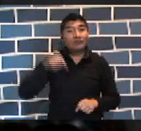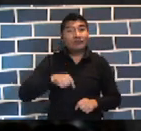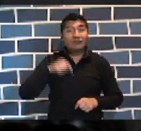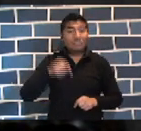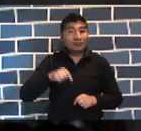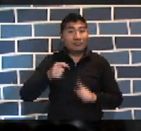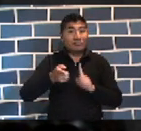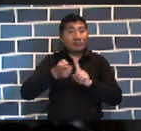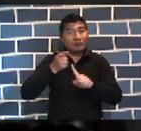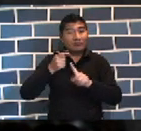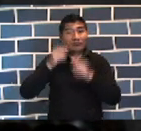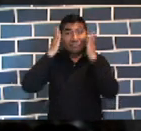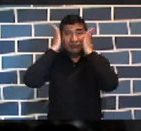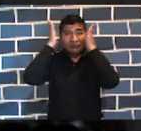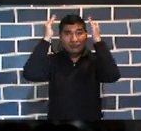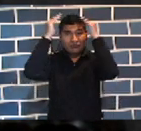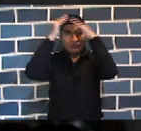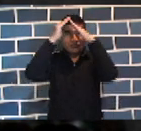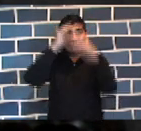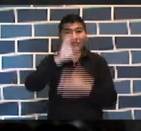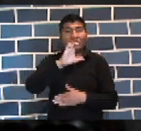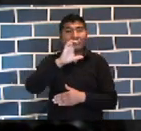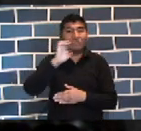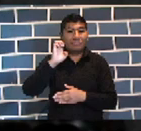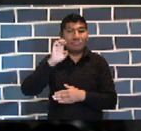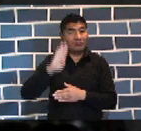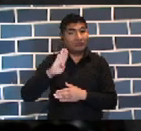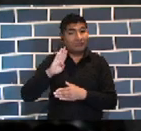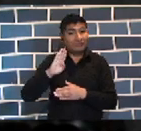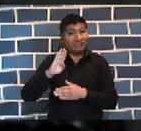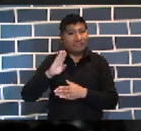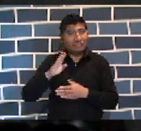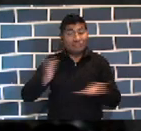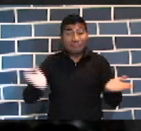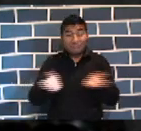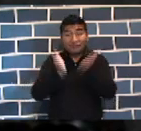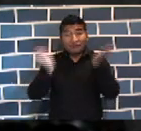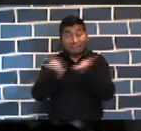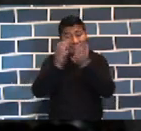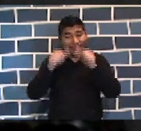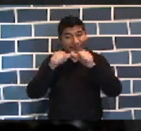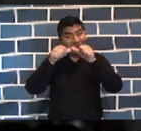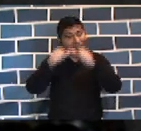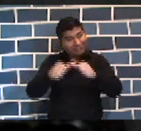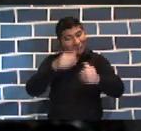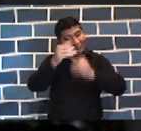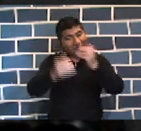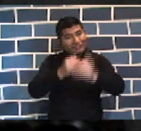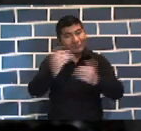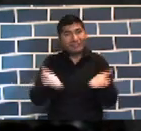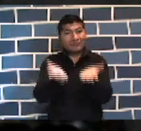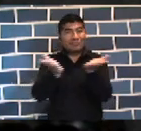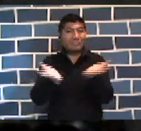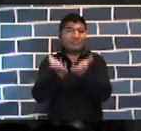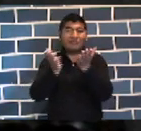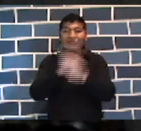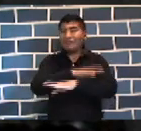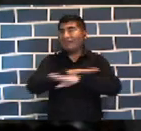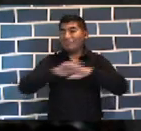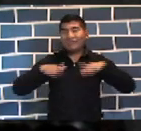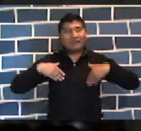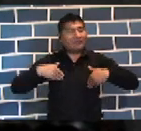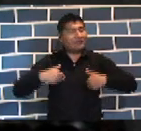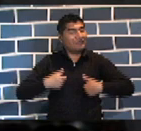y desde los obispos de la Conferencia Episcopal, les animamos a seguir adelante sin cansarse